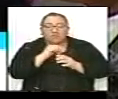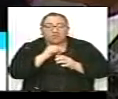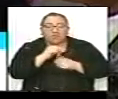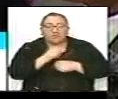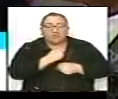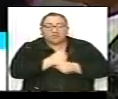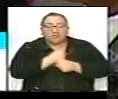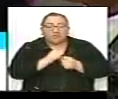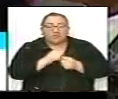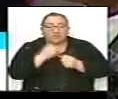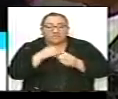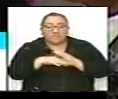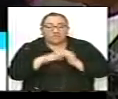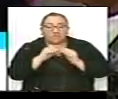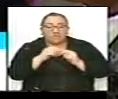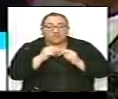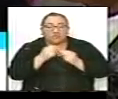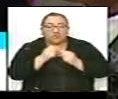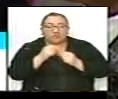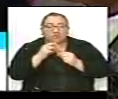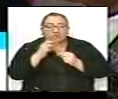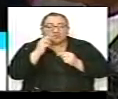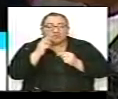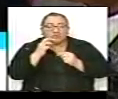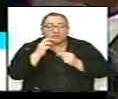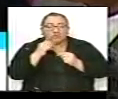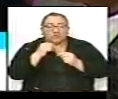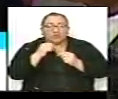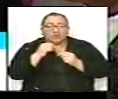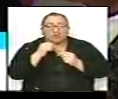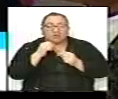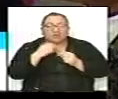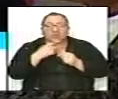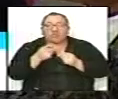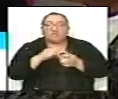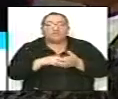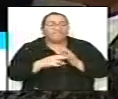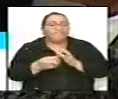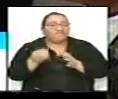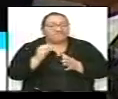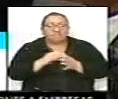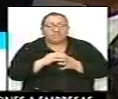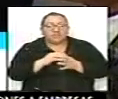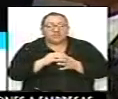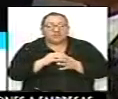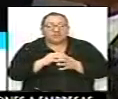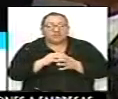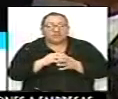burocrático al interior de un partido político es cada vez más,